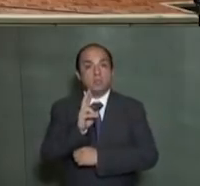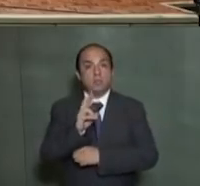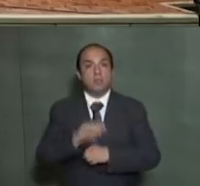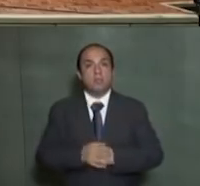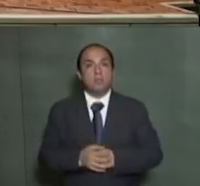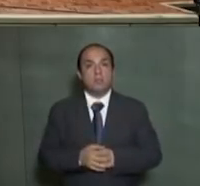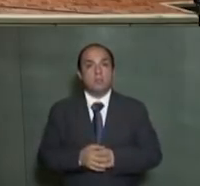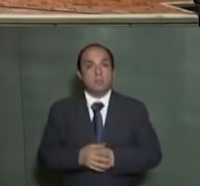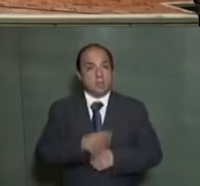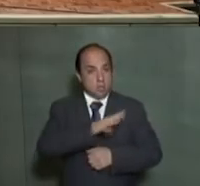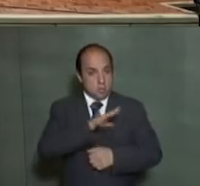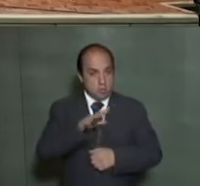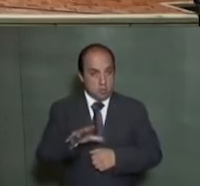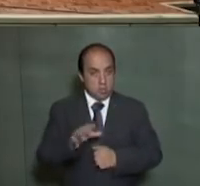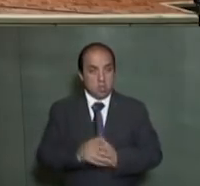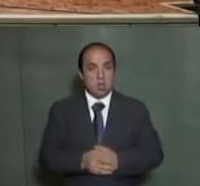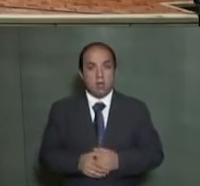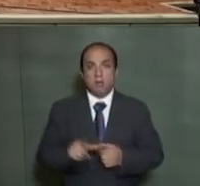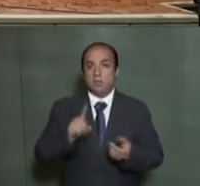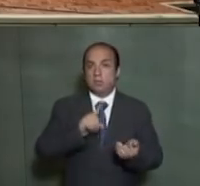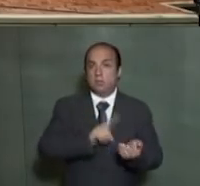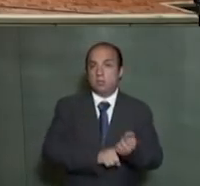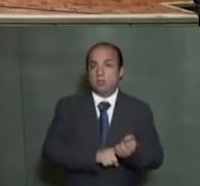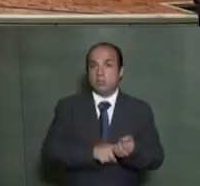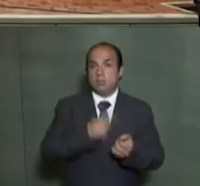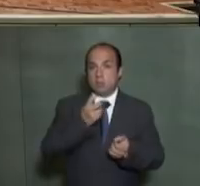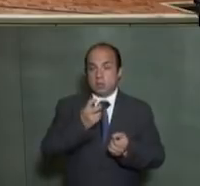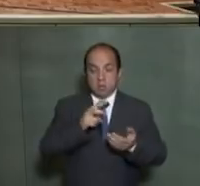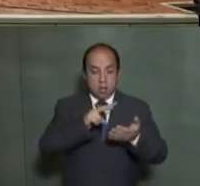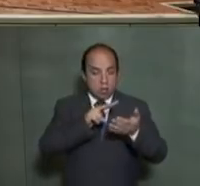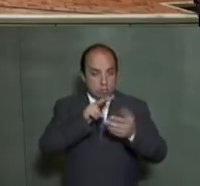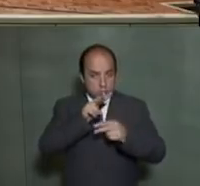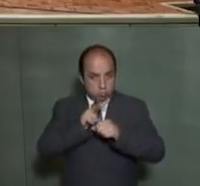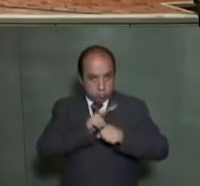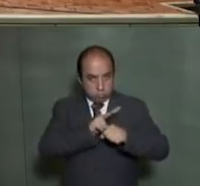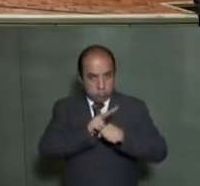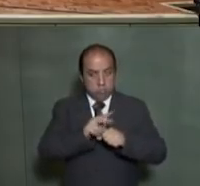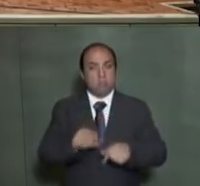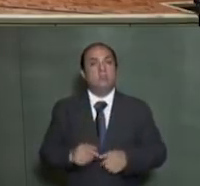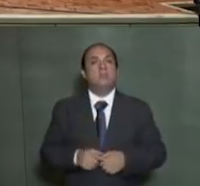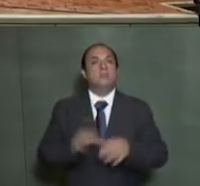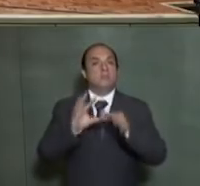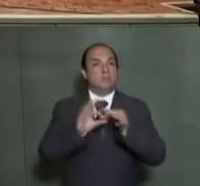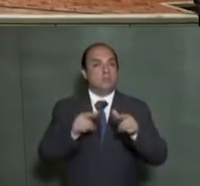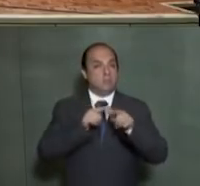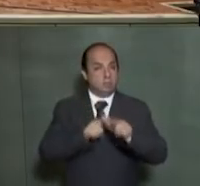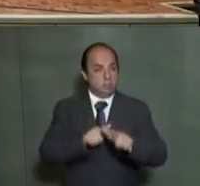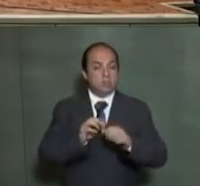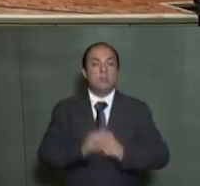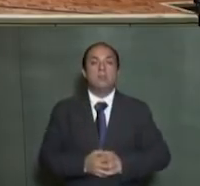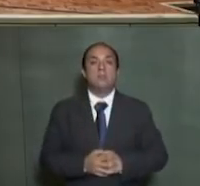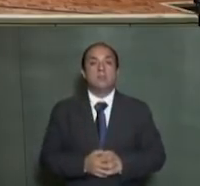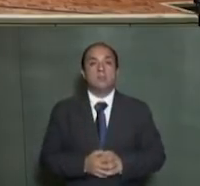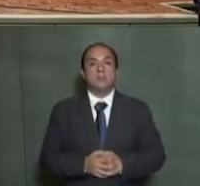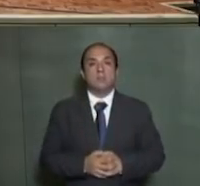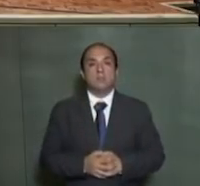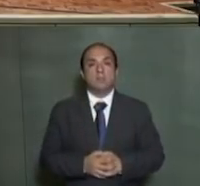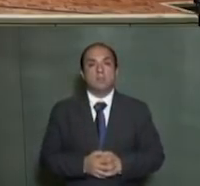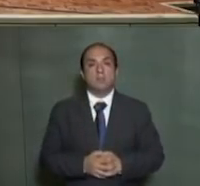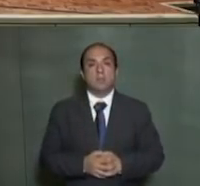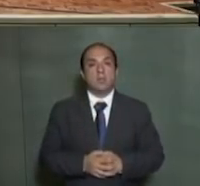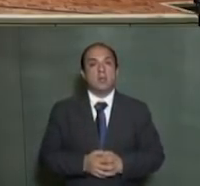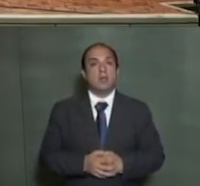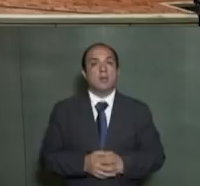globales, generales, dentro de esta inspección son los siguientes. Se determinó que en